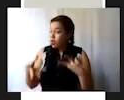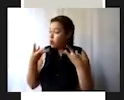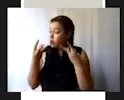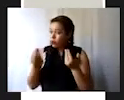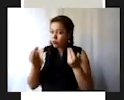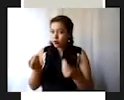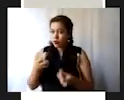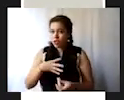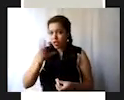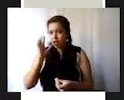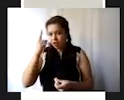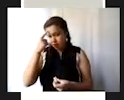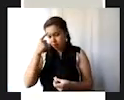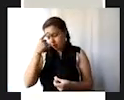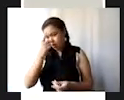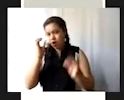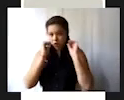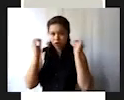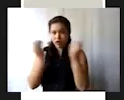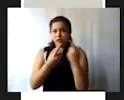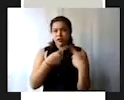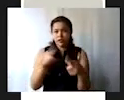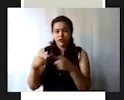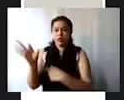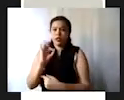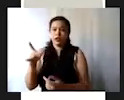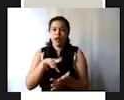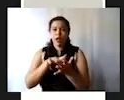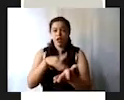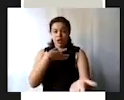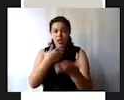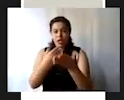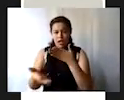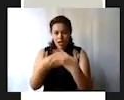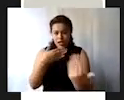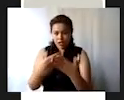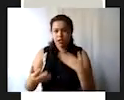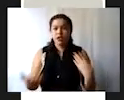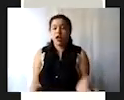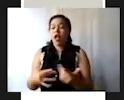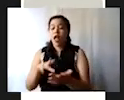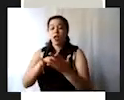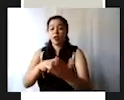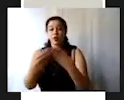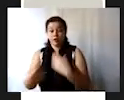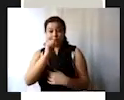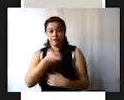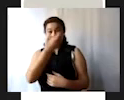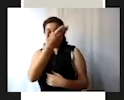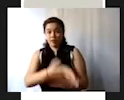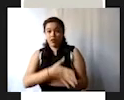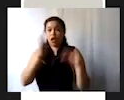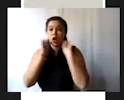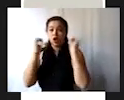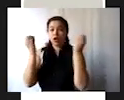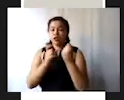de distintas organizaciones, quizá ubiquen Ayuda en Acción. Ayuda en Acción es una de las organizaciones de la